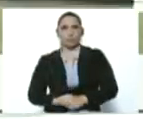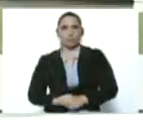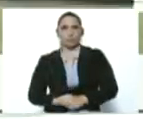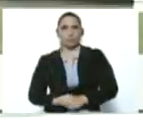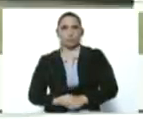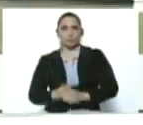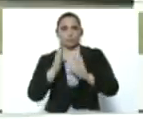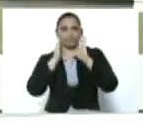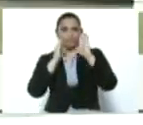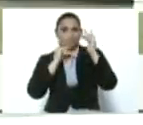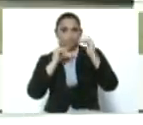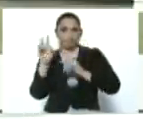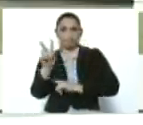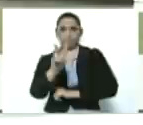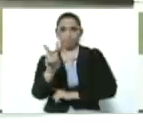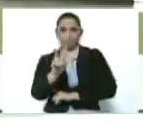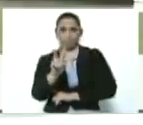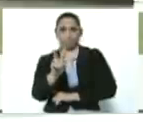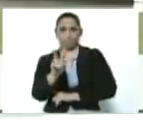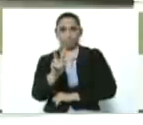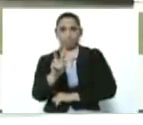atención venezuela